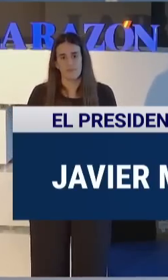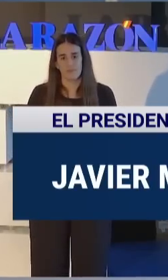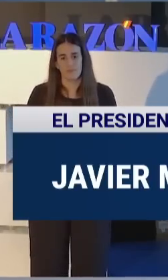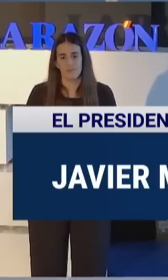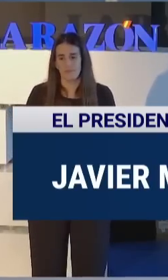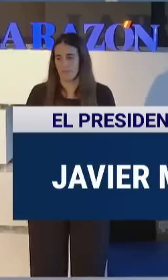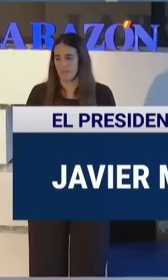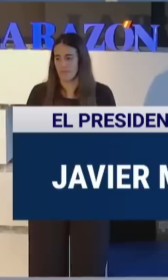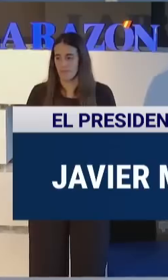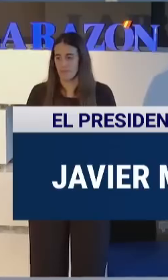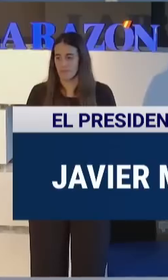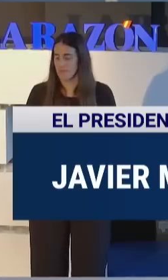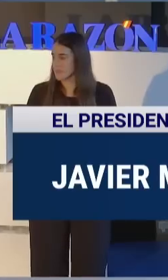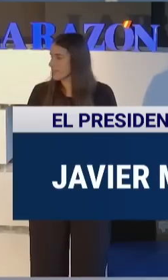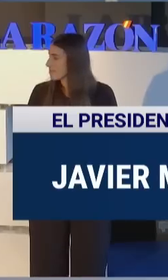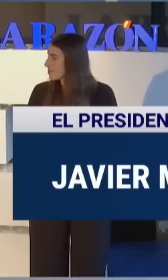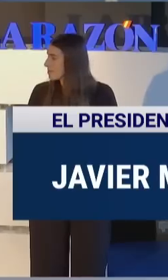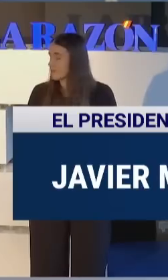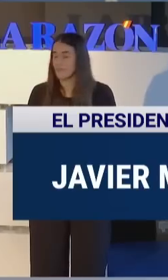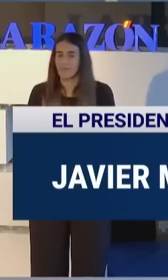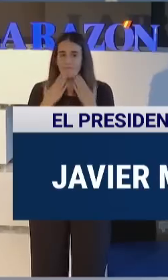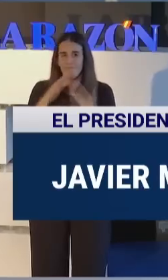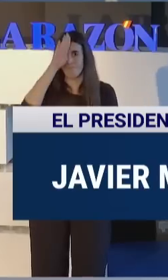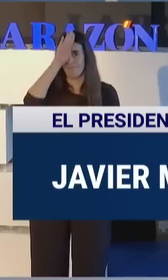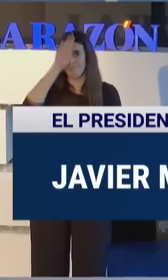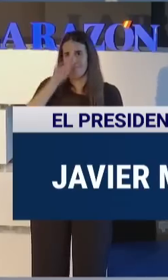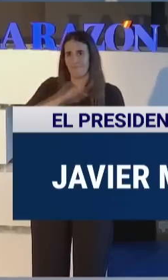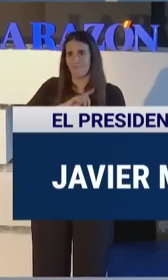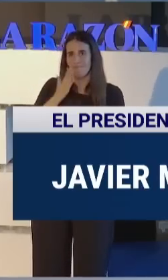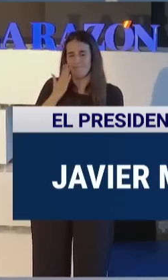orden espontáneo me jugó a favor. Gracias, papá, Adam Smith.